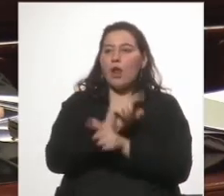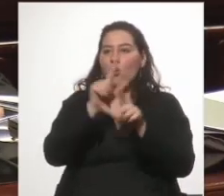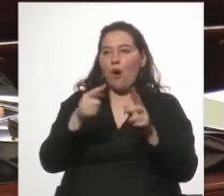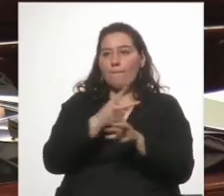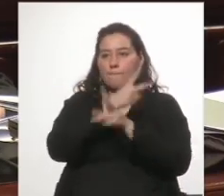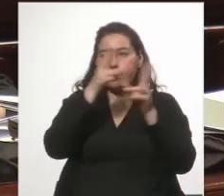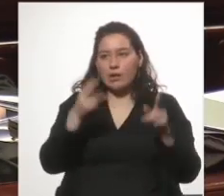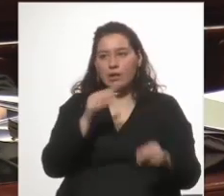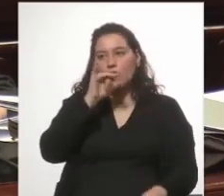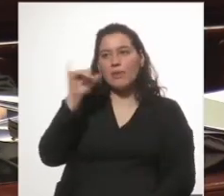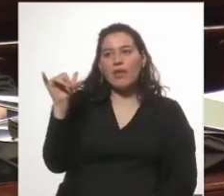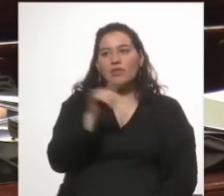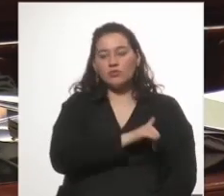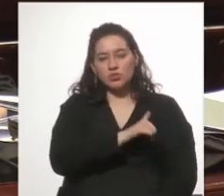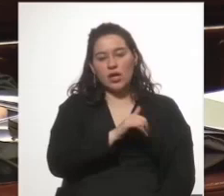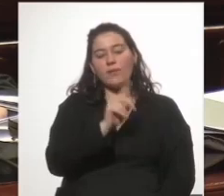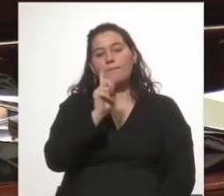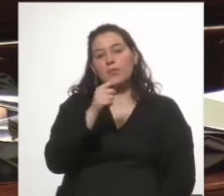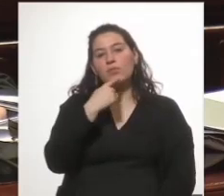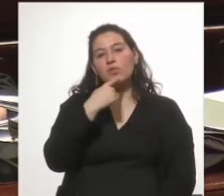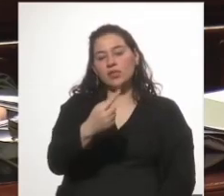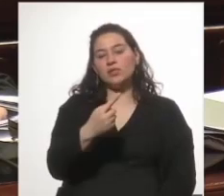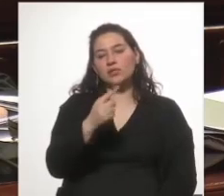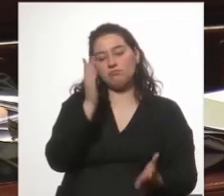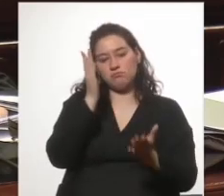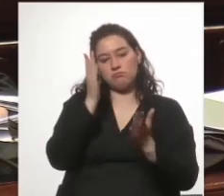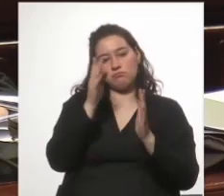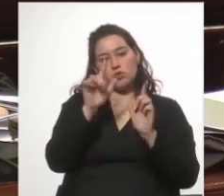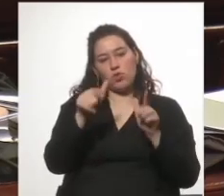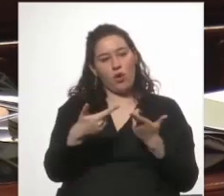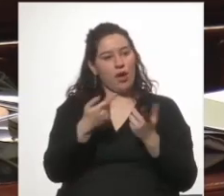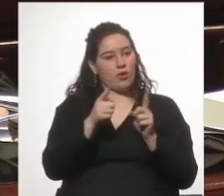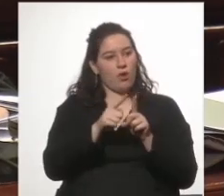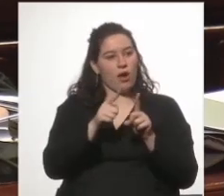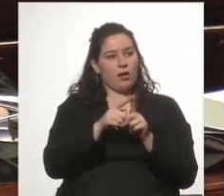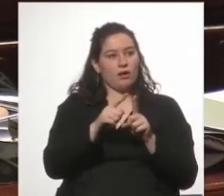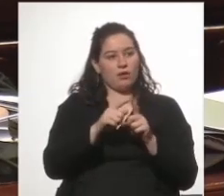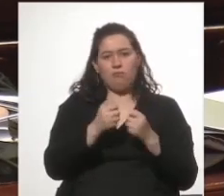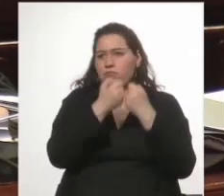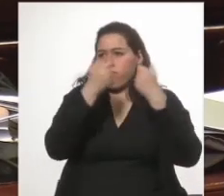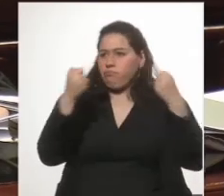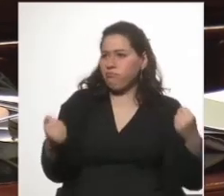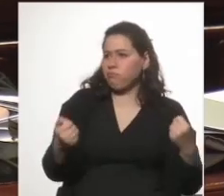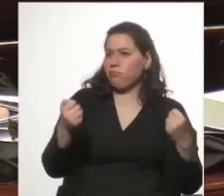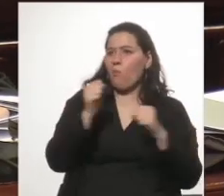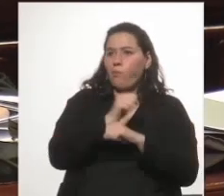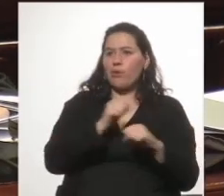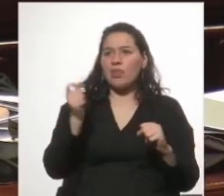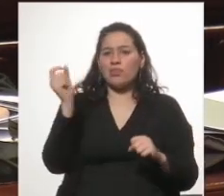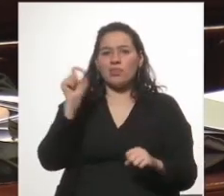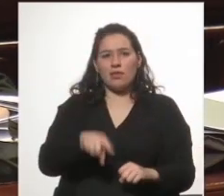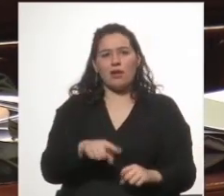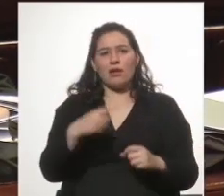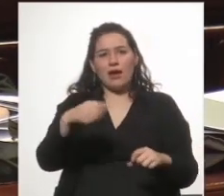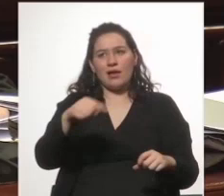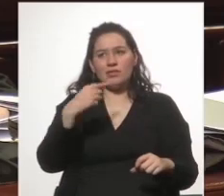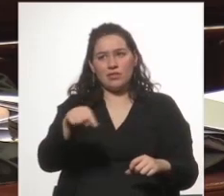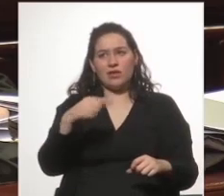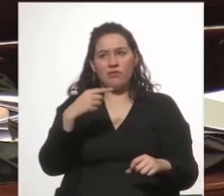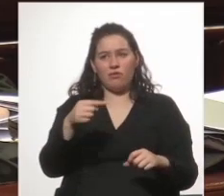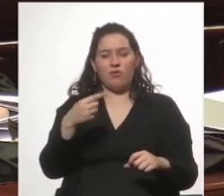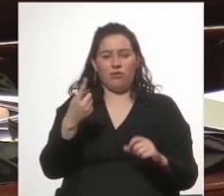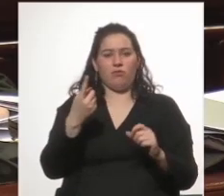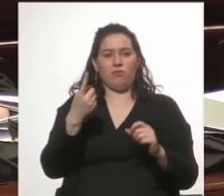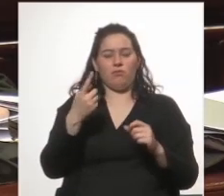para denunciar y, como señala la doctrina, tampoco ha habido una dilación injustificable que perjudique la persecución del